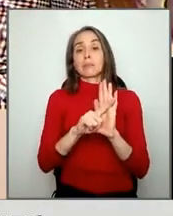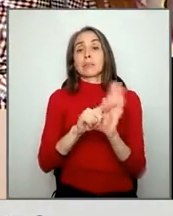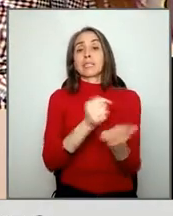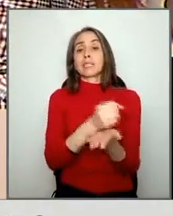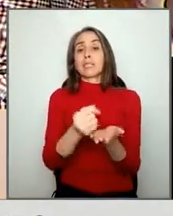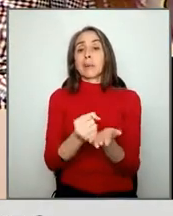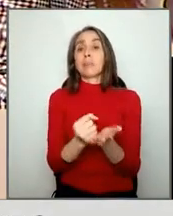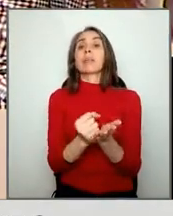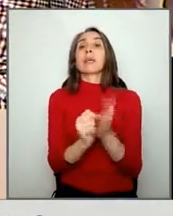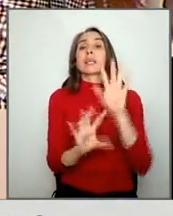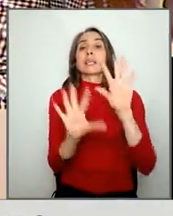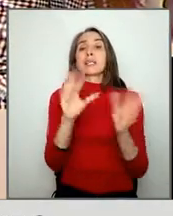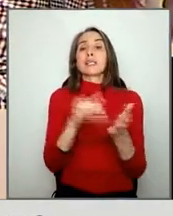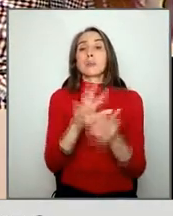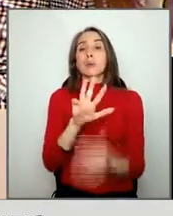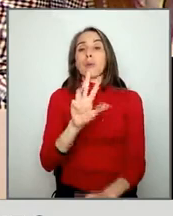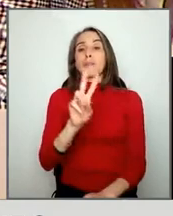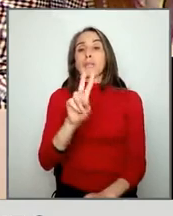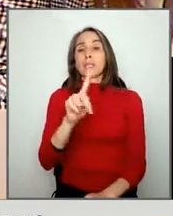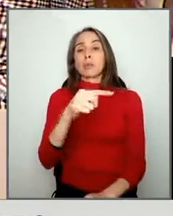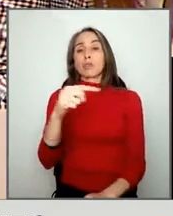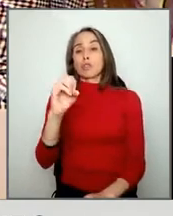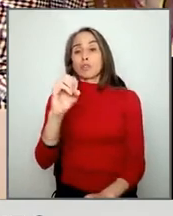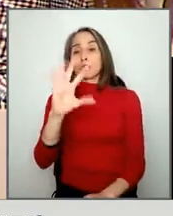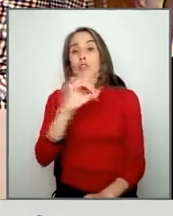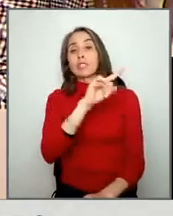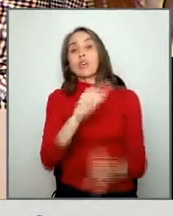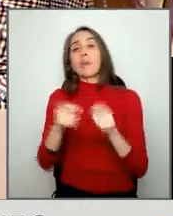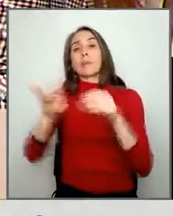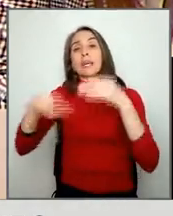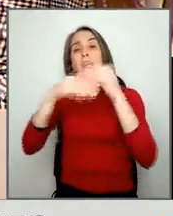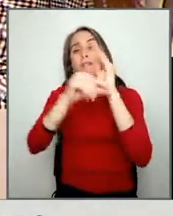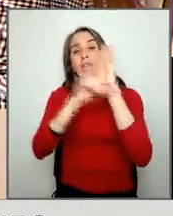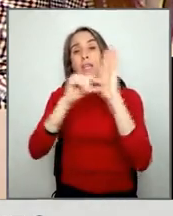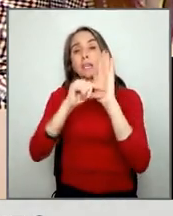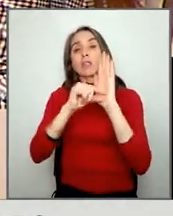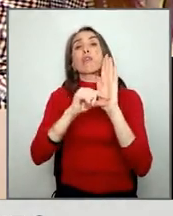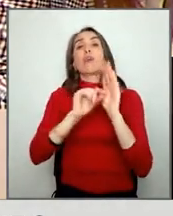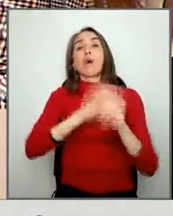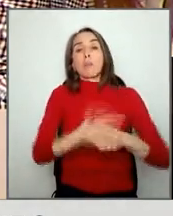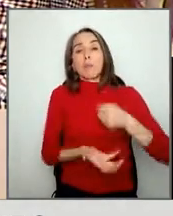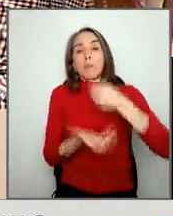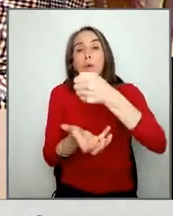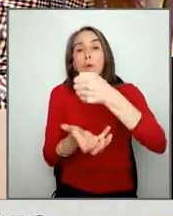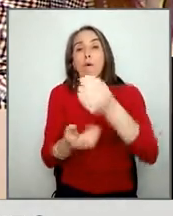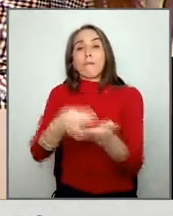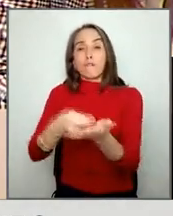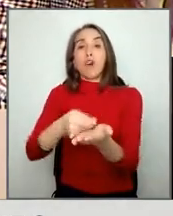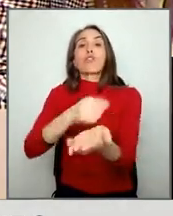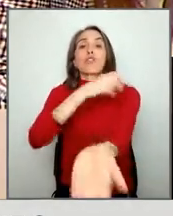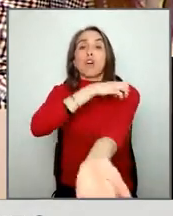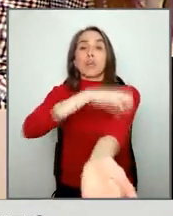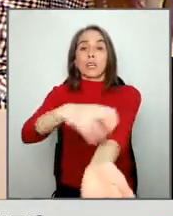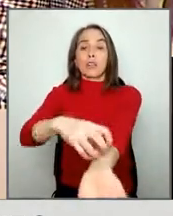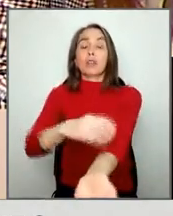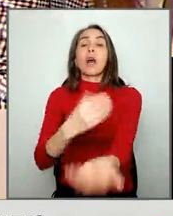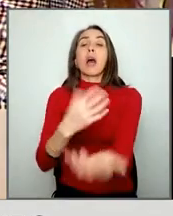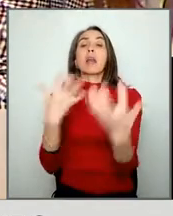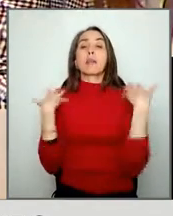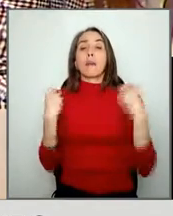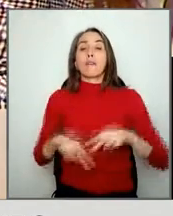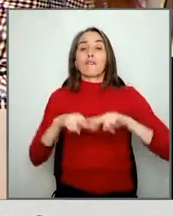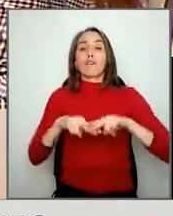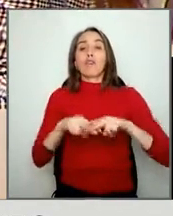1500 921 radio 05 sobre financiamiento regional descentralización fiscal y responsabilidad fiscal regional para incorporar